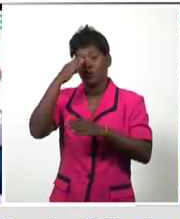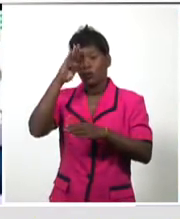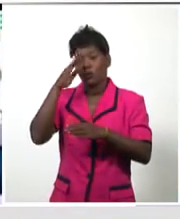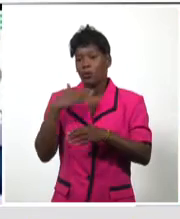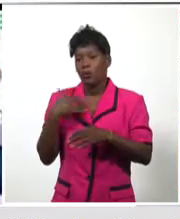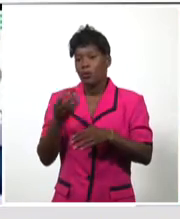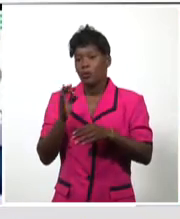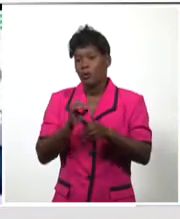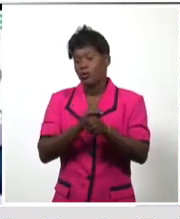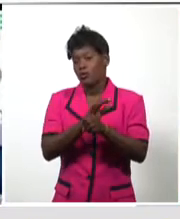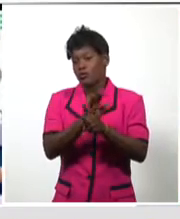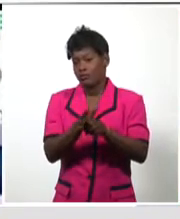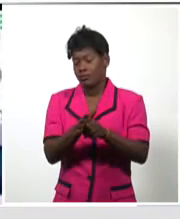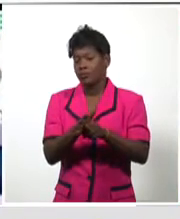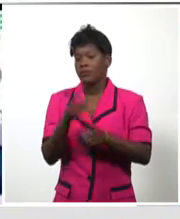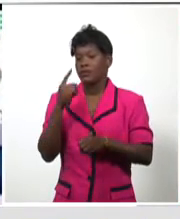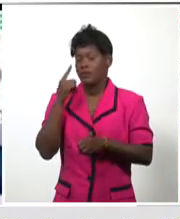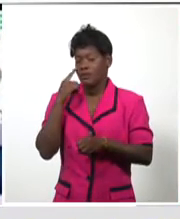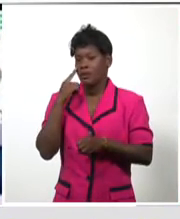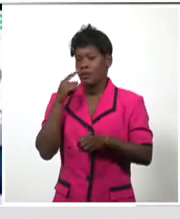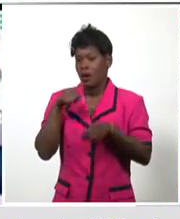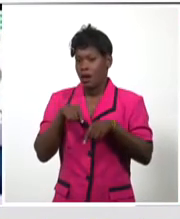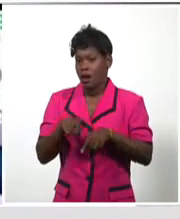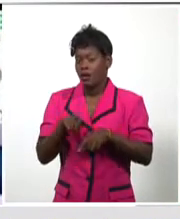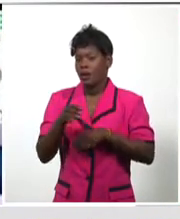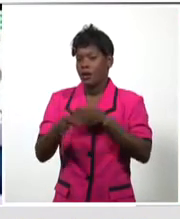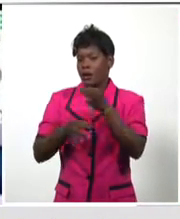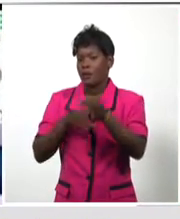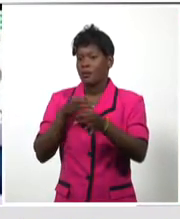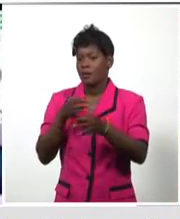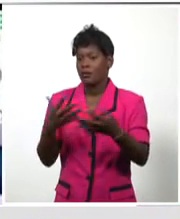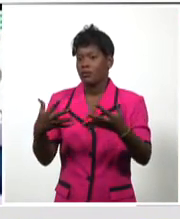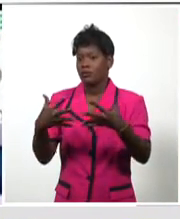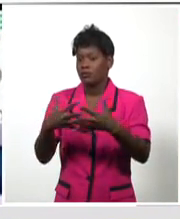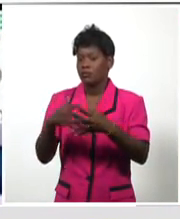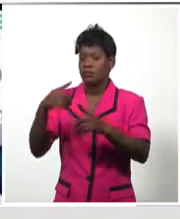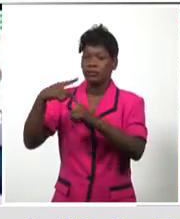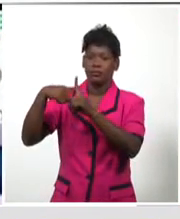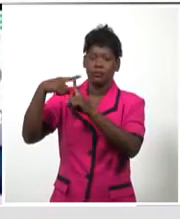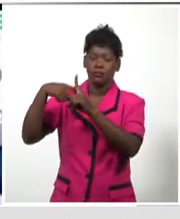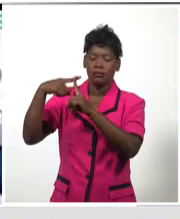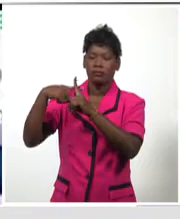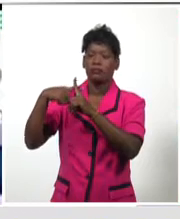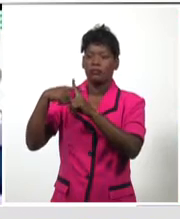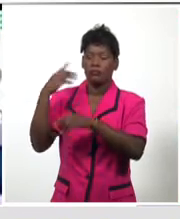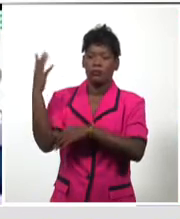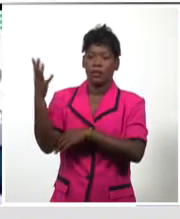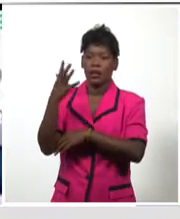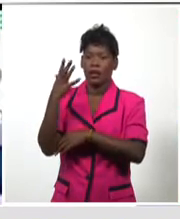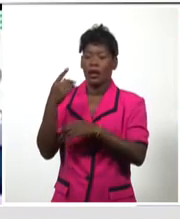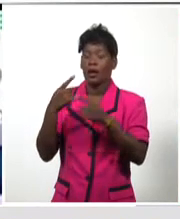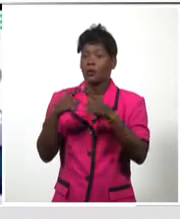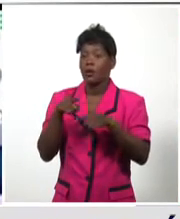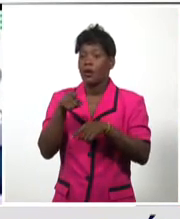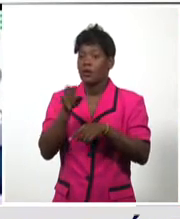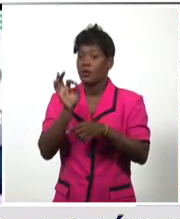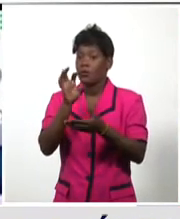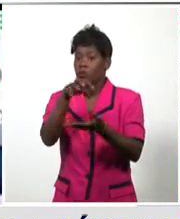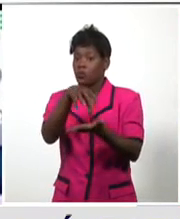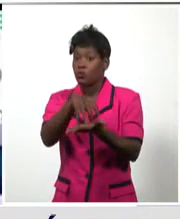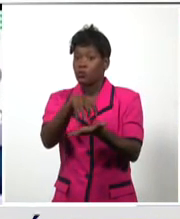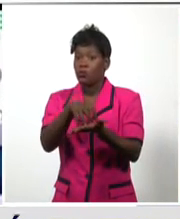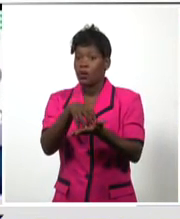ustedes lo ven, no hay que asociarlo netamente al comportamiento de las variables meteorológicas ni del clima. Especial énfasis se pone en ese territorio en la protección del personal